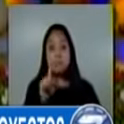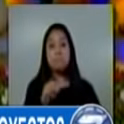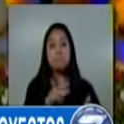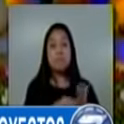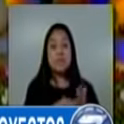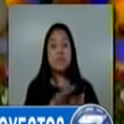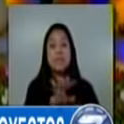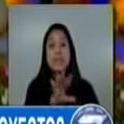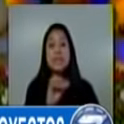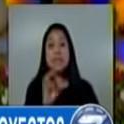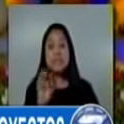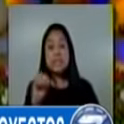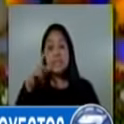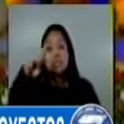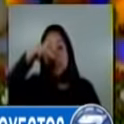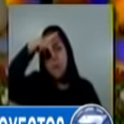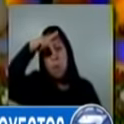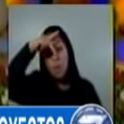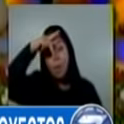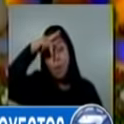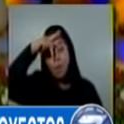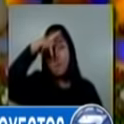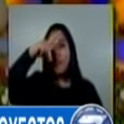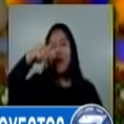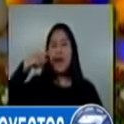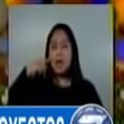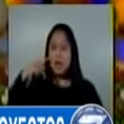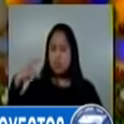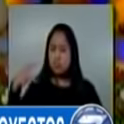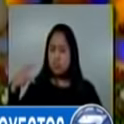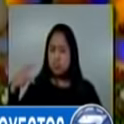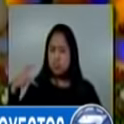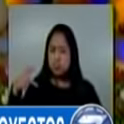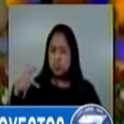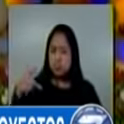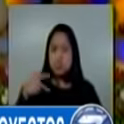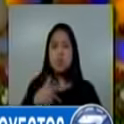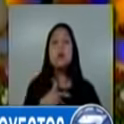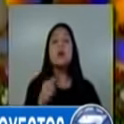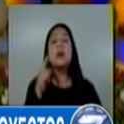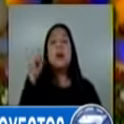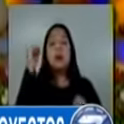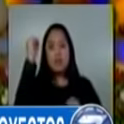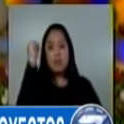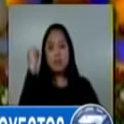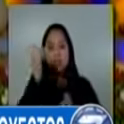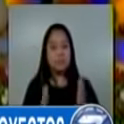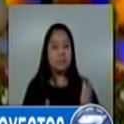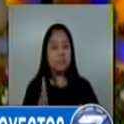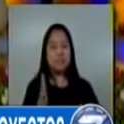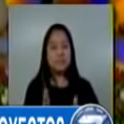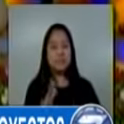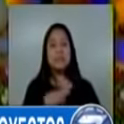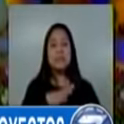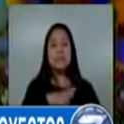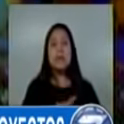1.500 kilómetros, que comprende a 5 estados del